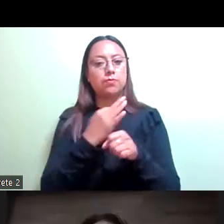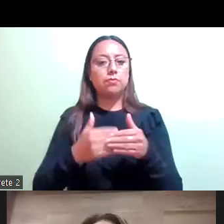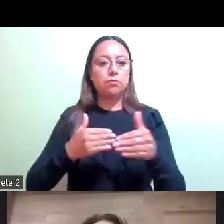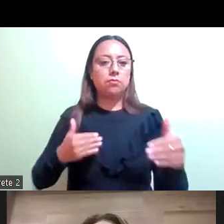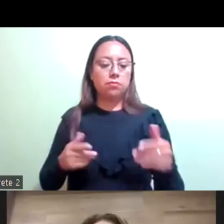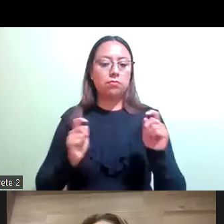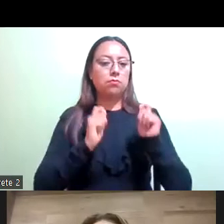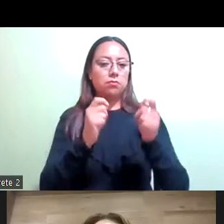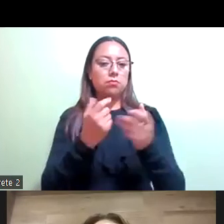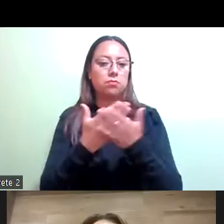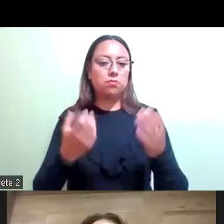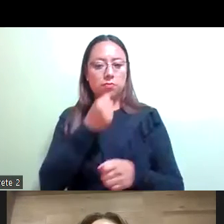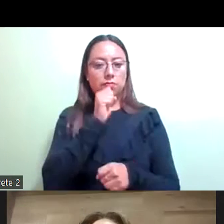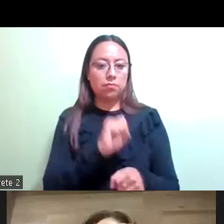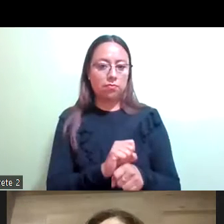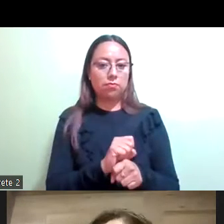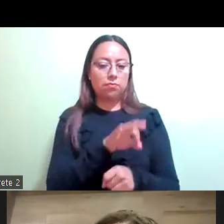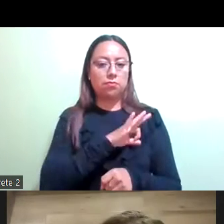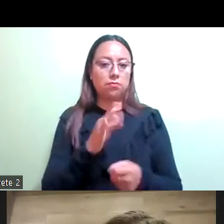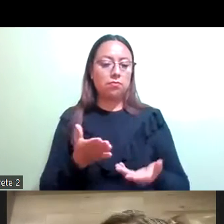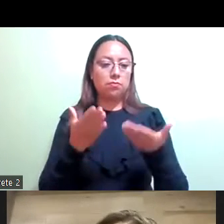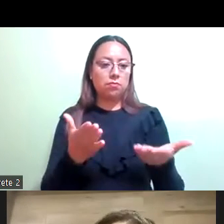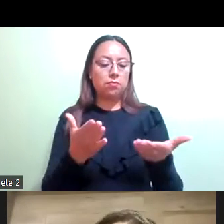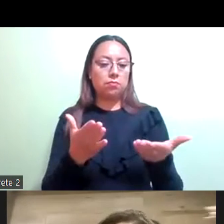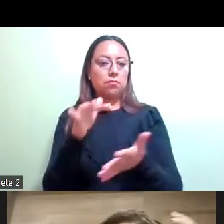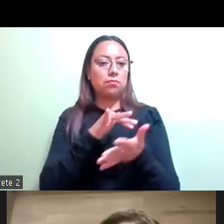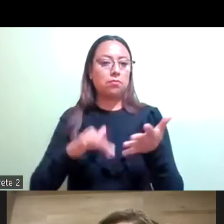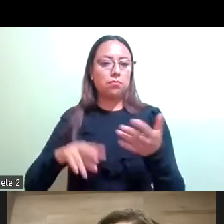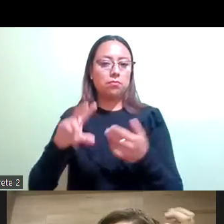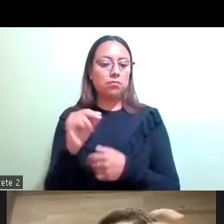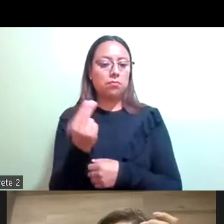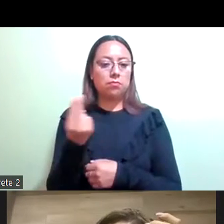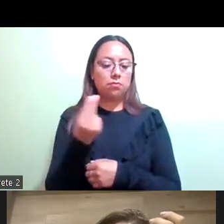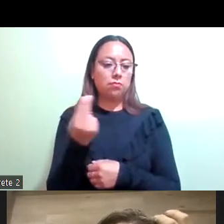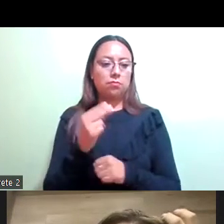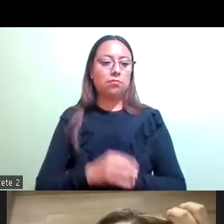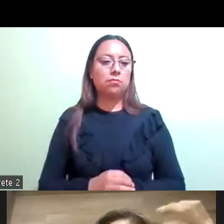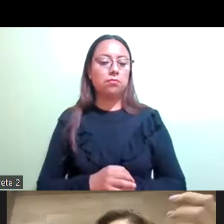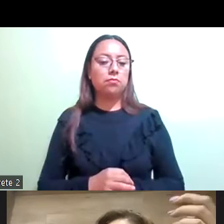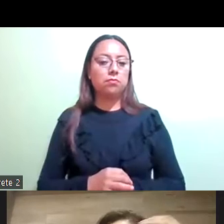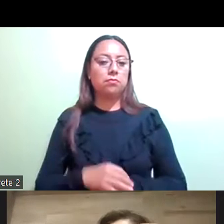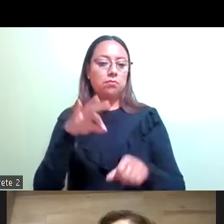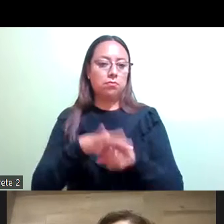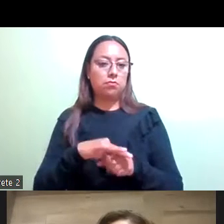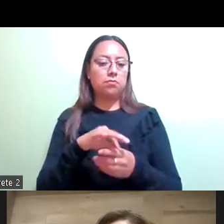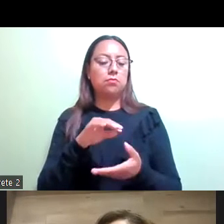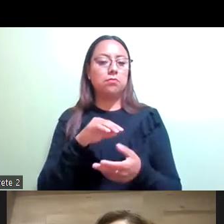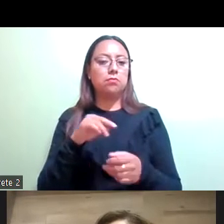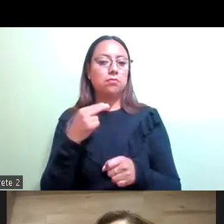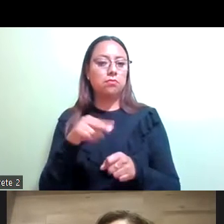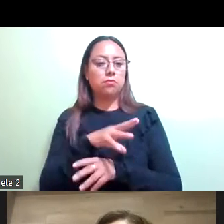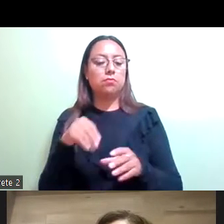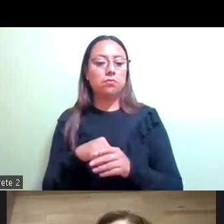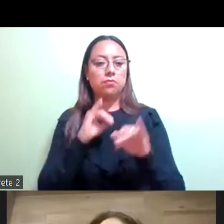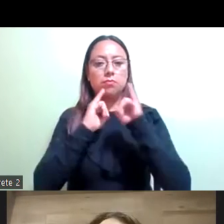Secretaría someterlo a consideración, dispensando su lectura, y de no haber intervenciones proceder a la votación nominal. Está